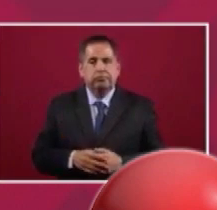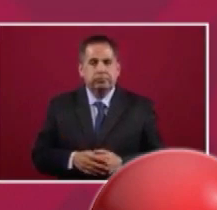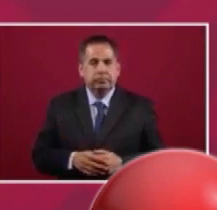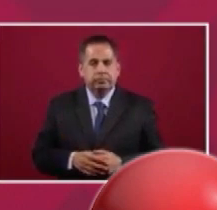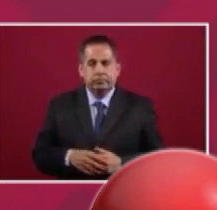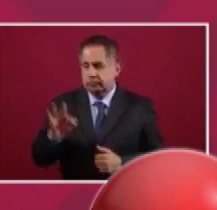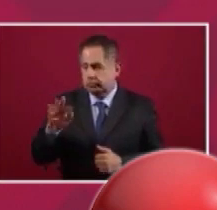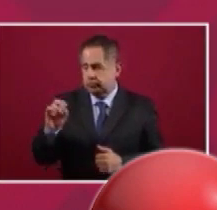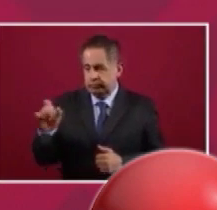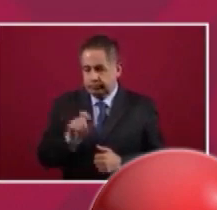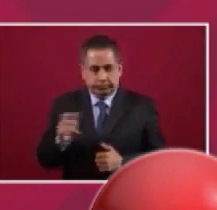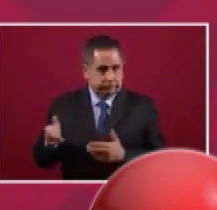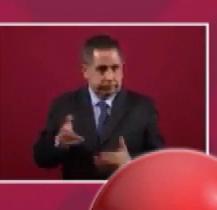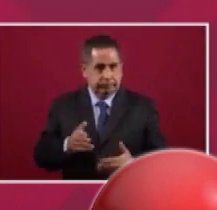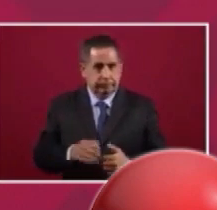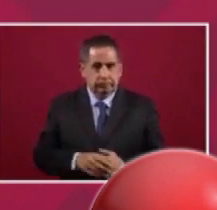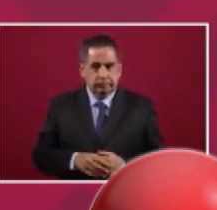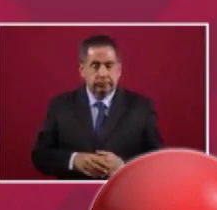Fox